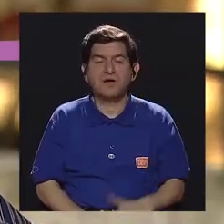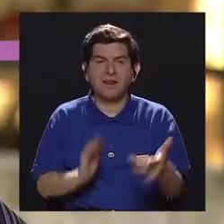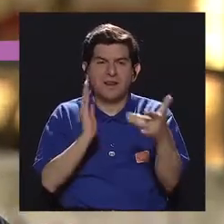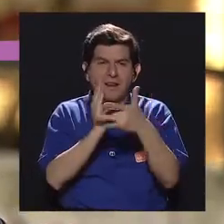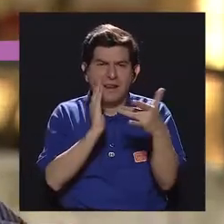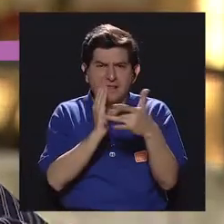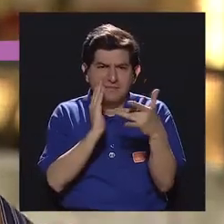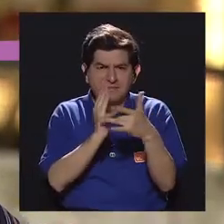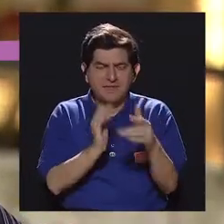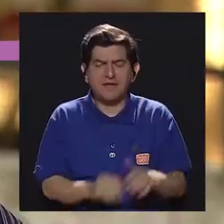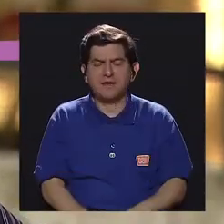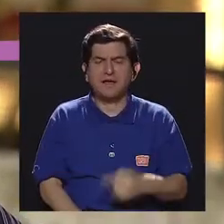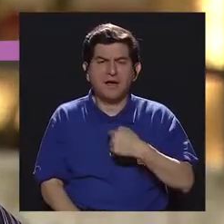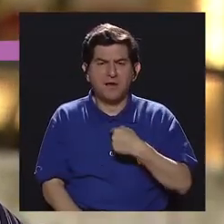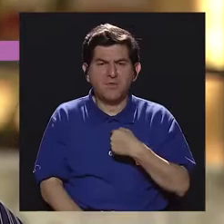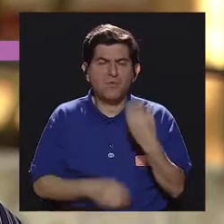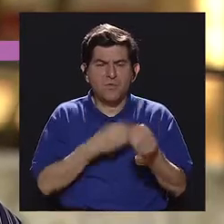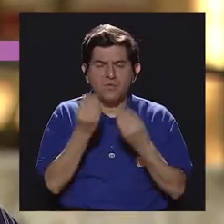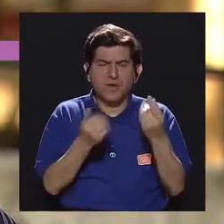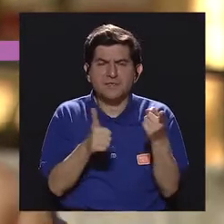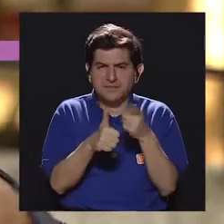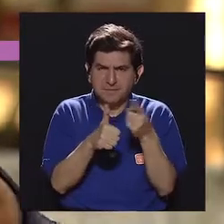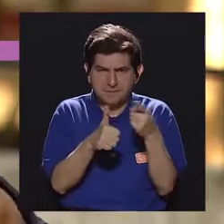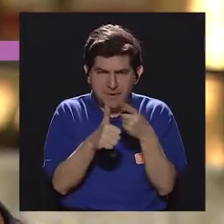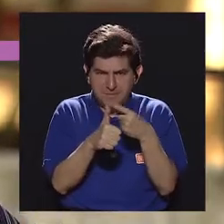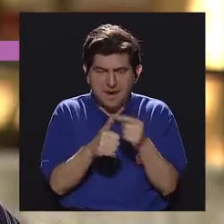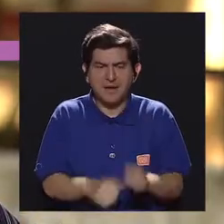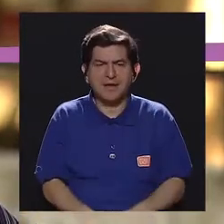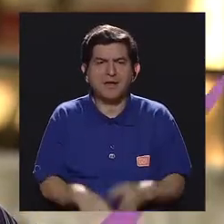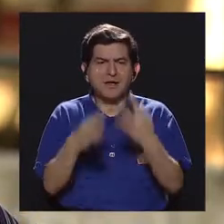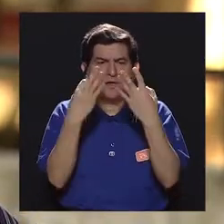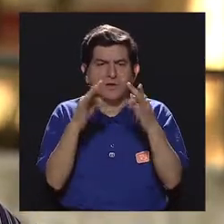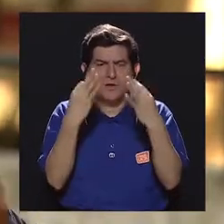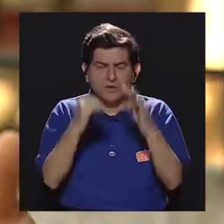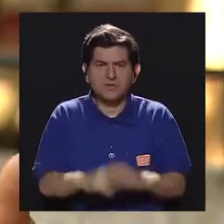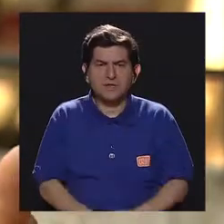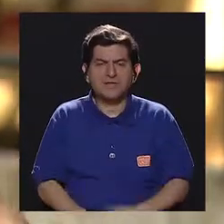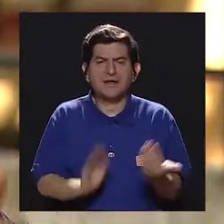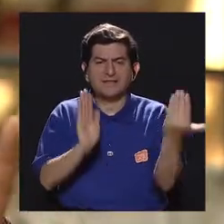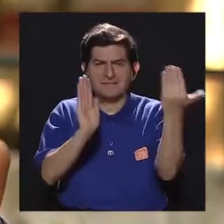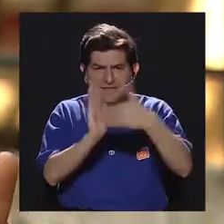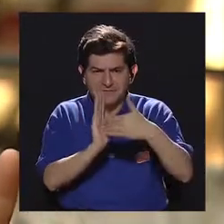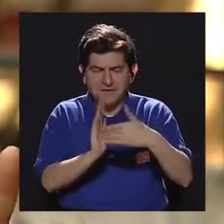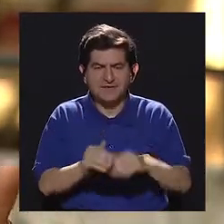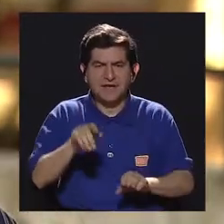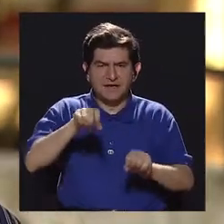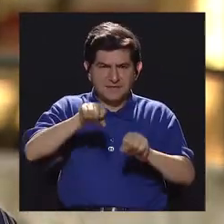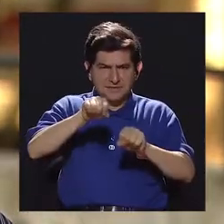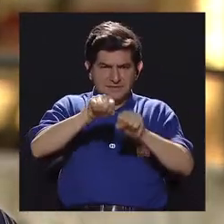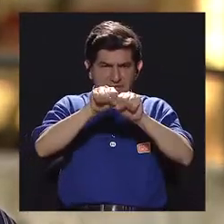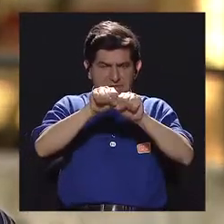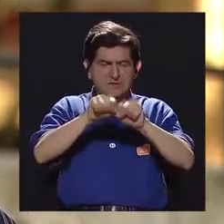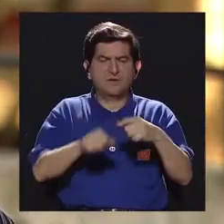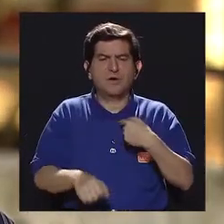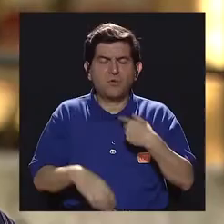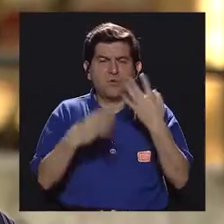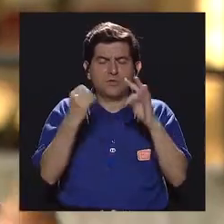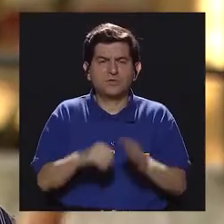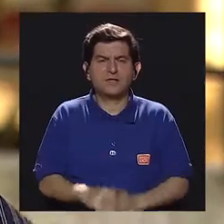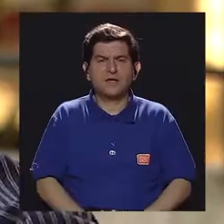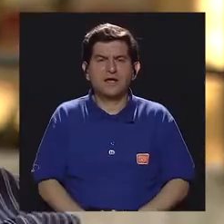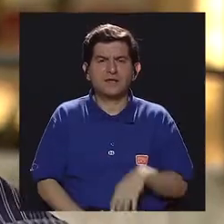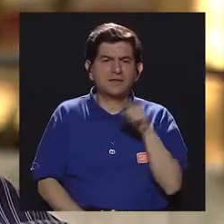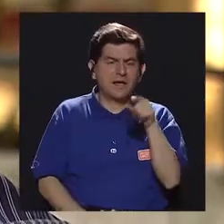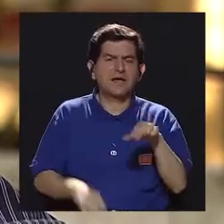La técnica, muy grosso modo, uno realiza lo primero es tratar de luxar. Si ya está erupcionado, uno trata de luxar el diente con